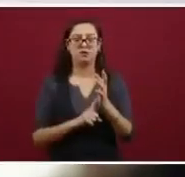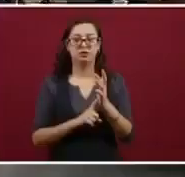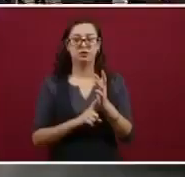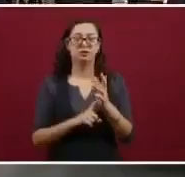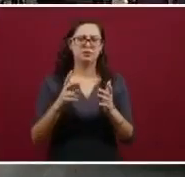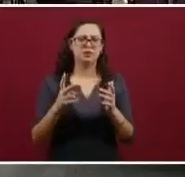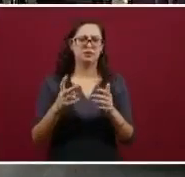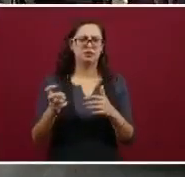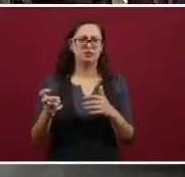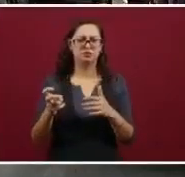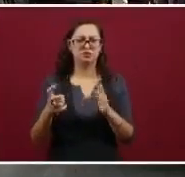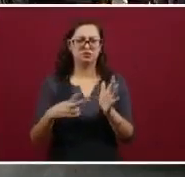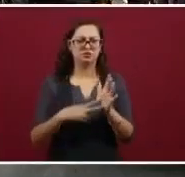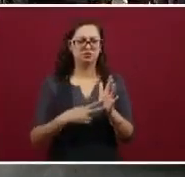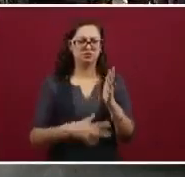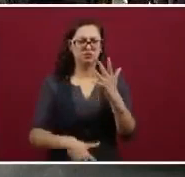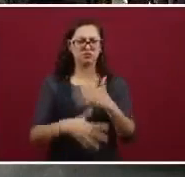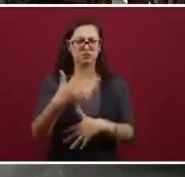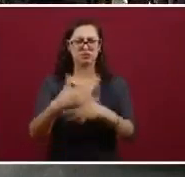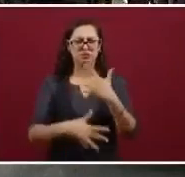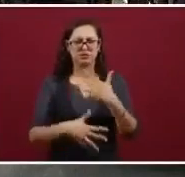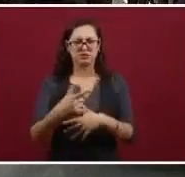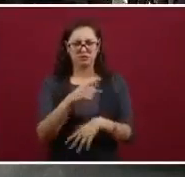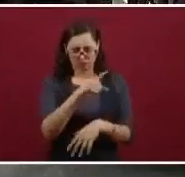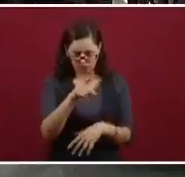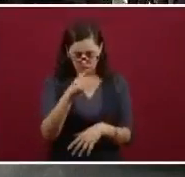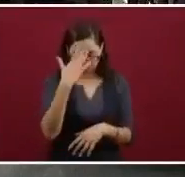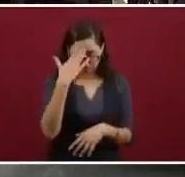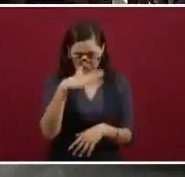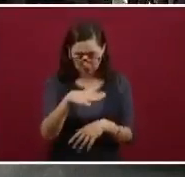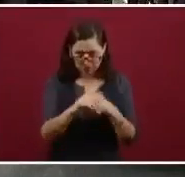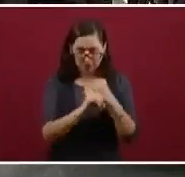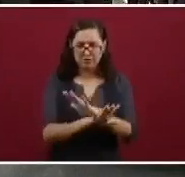en el 2015. ¿Sabía usted de esta información, de esta